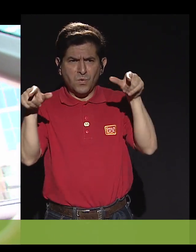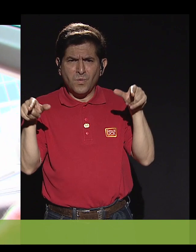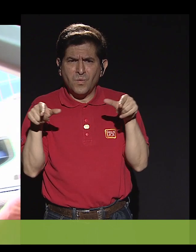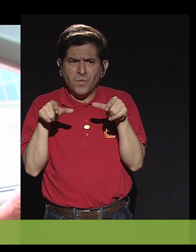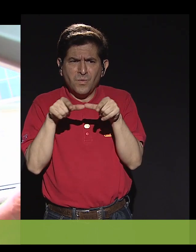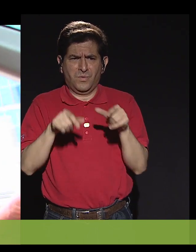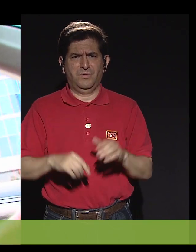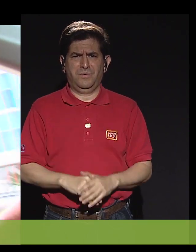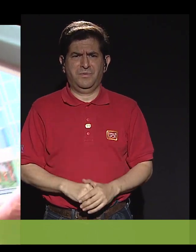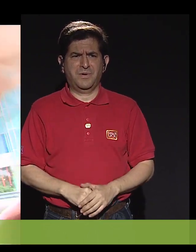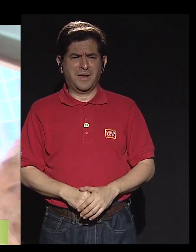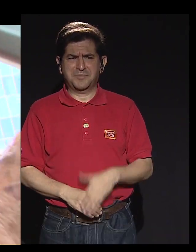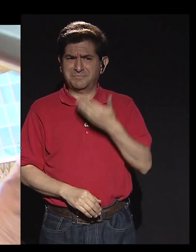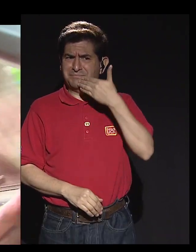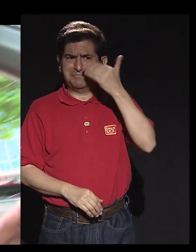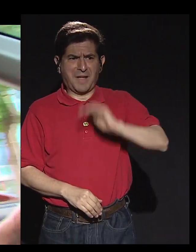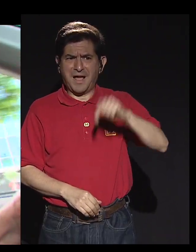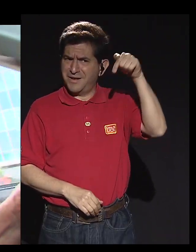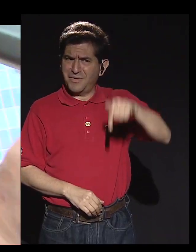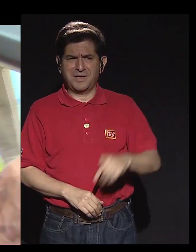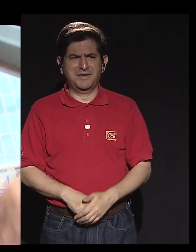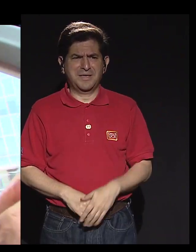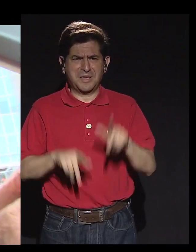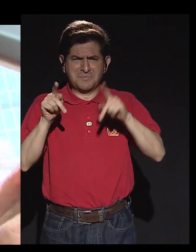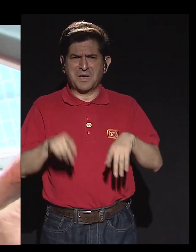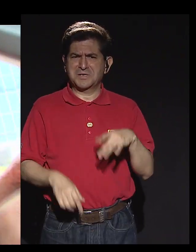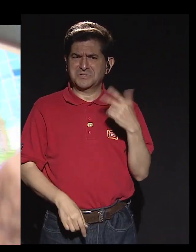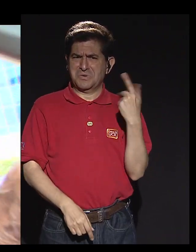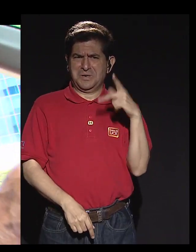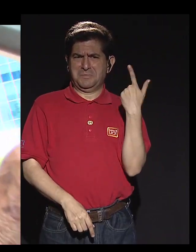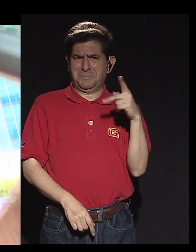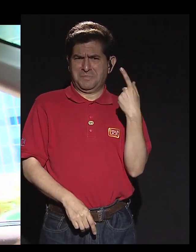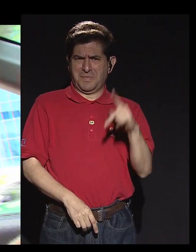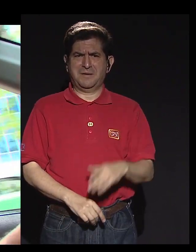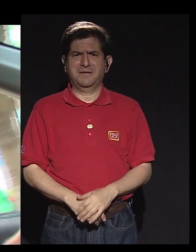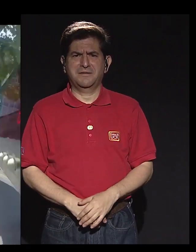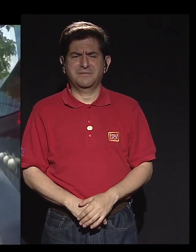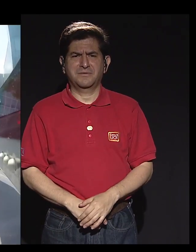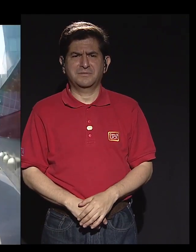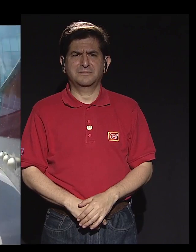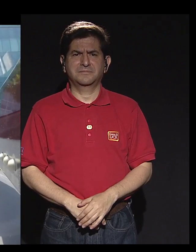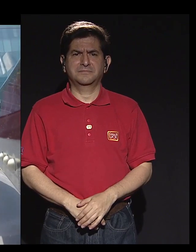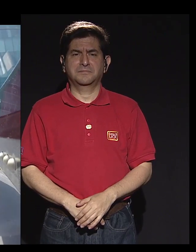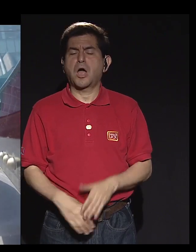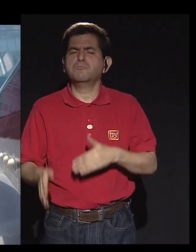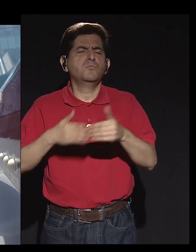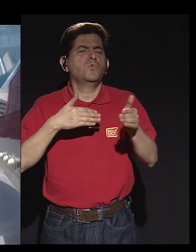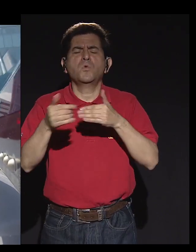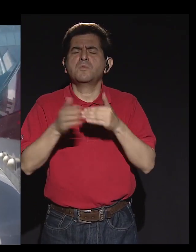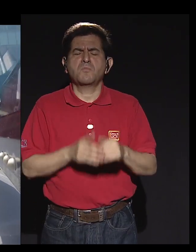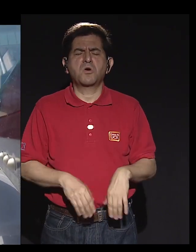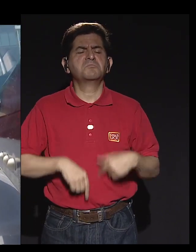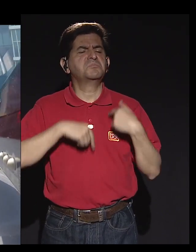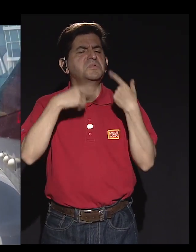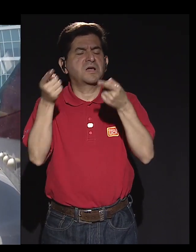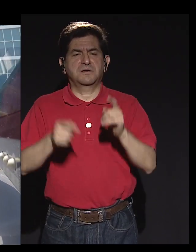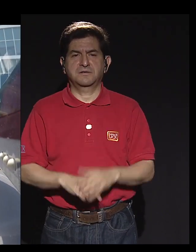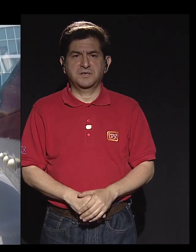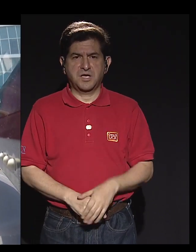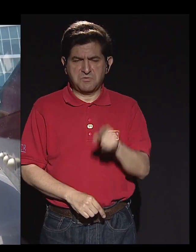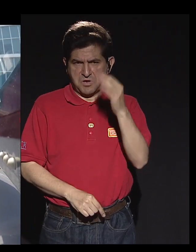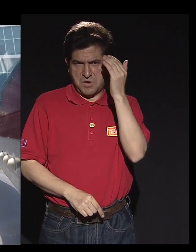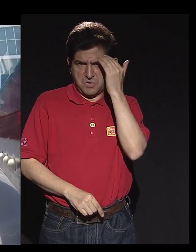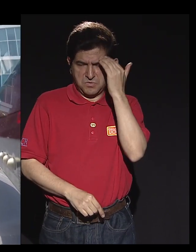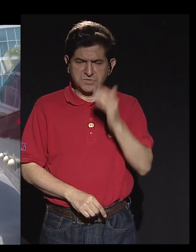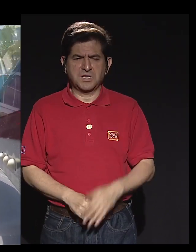de mala muerte, aquí hay día mucho maleante, mucha gente de la vida de la calle. No importa, llévenos.